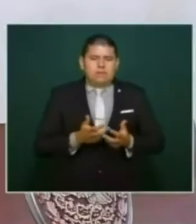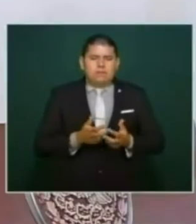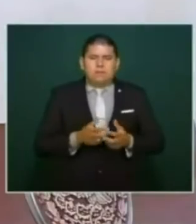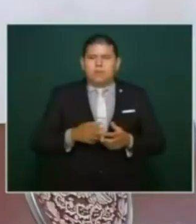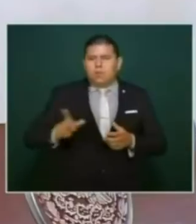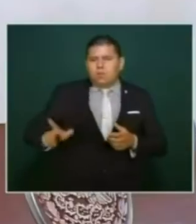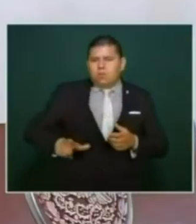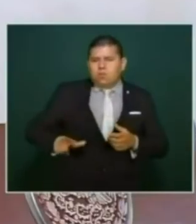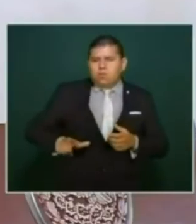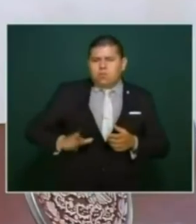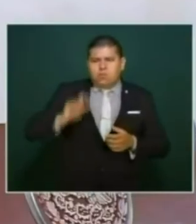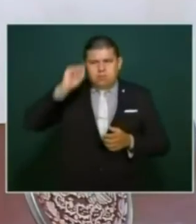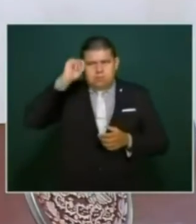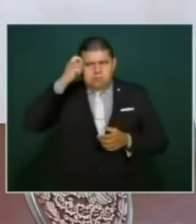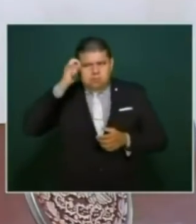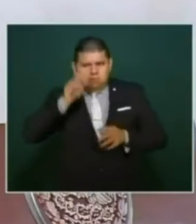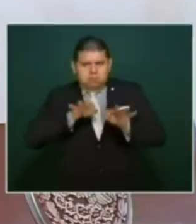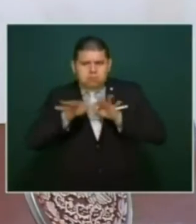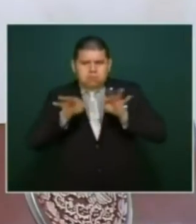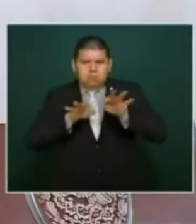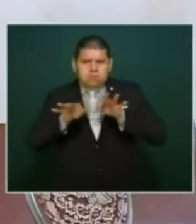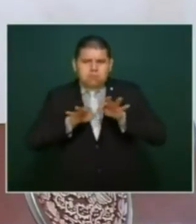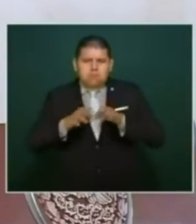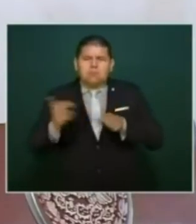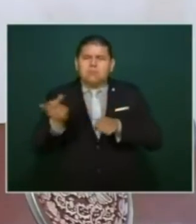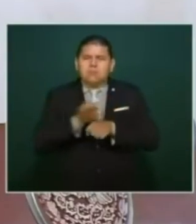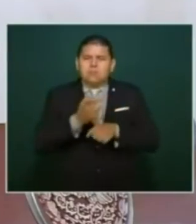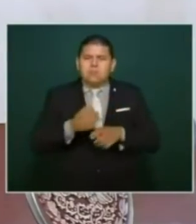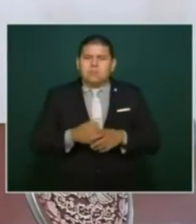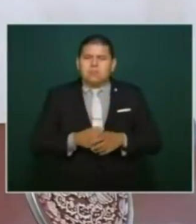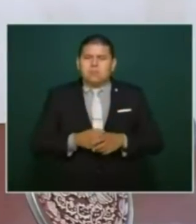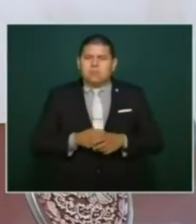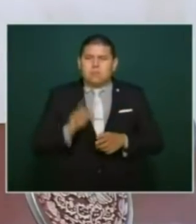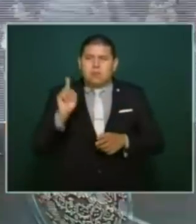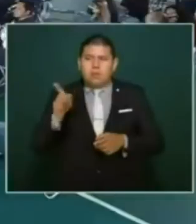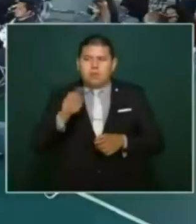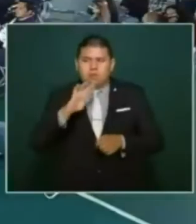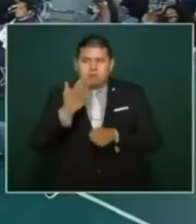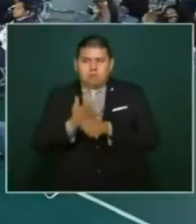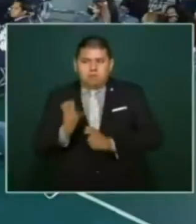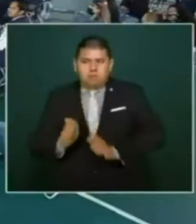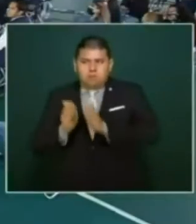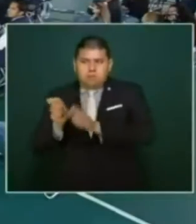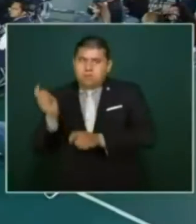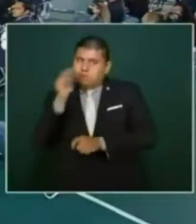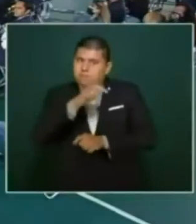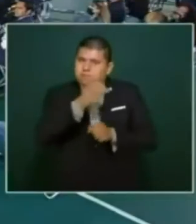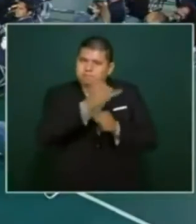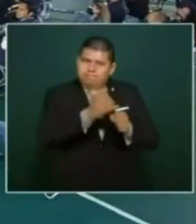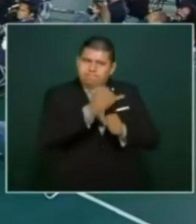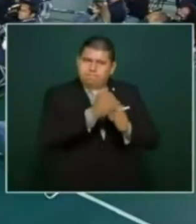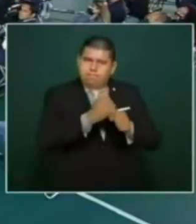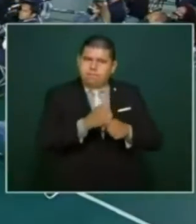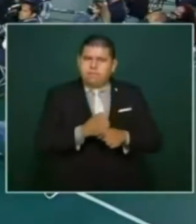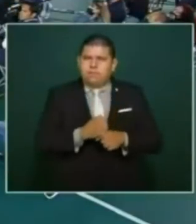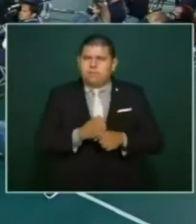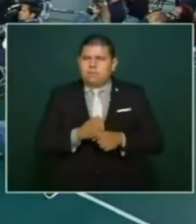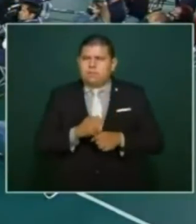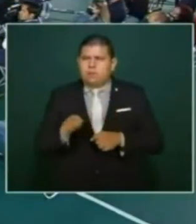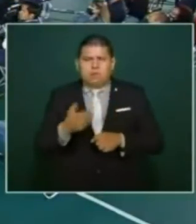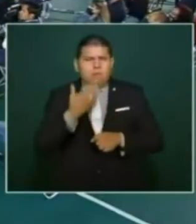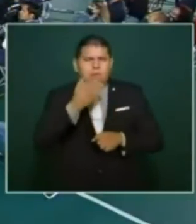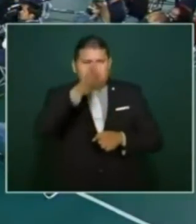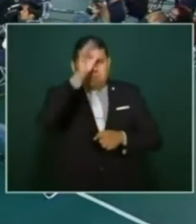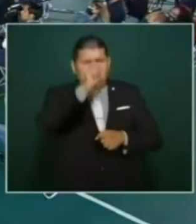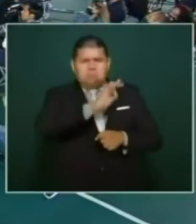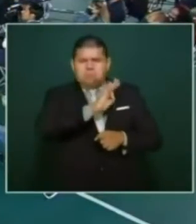Esto lo dio a conocer en una conferencia de prensa, en su conferencia matutina desde Nayarit, donde dijo que se debe de investigar porque